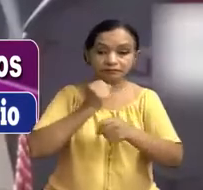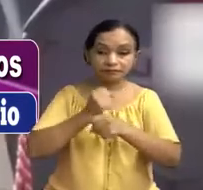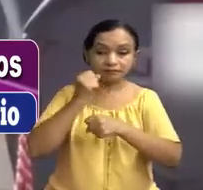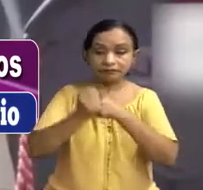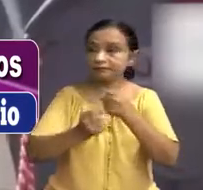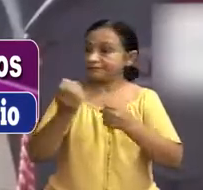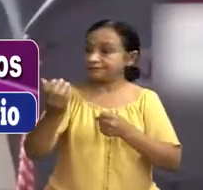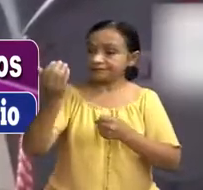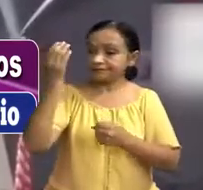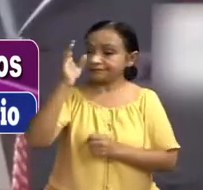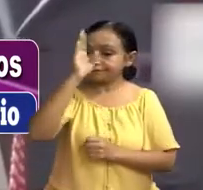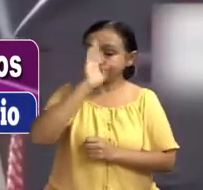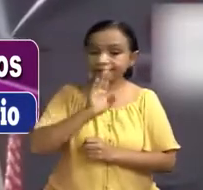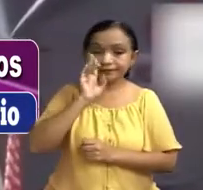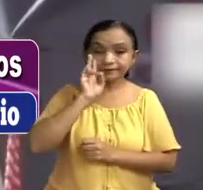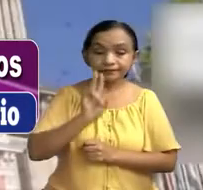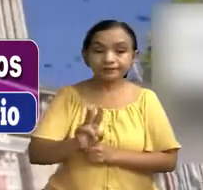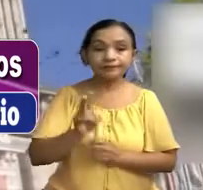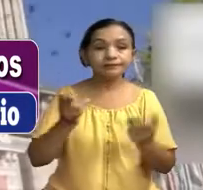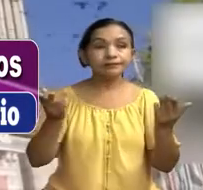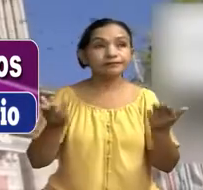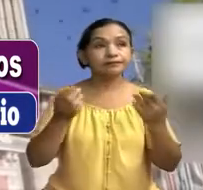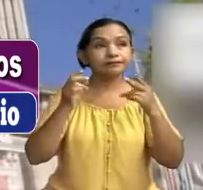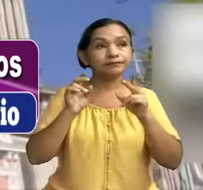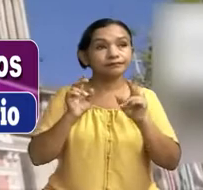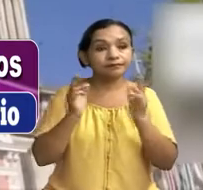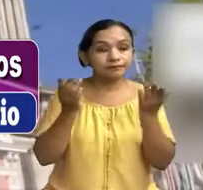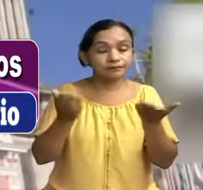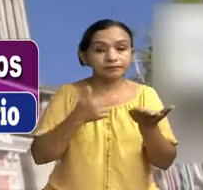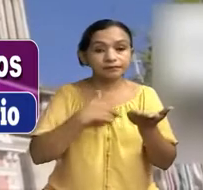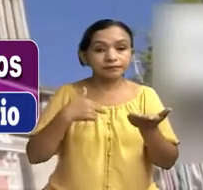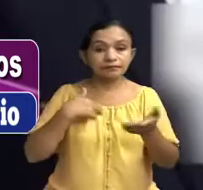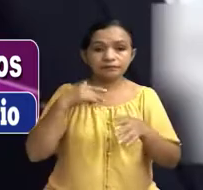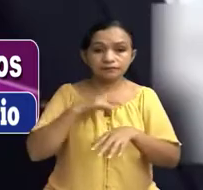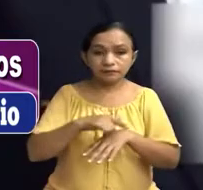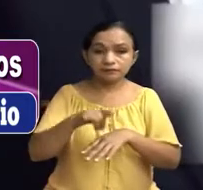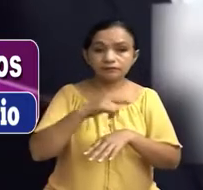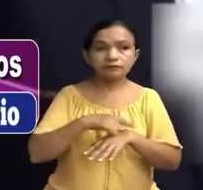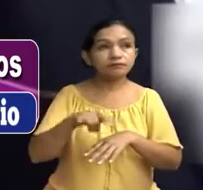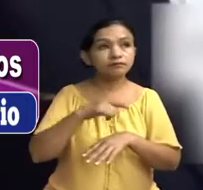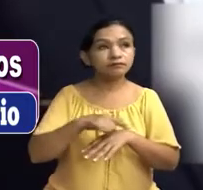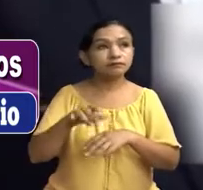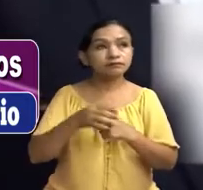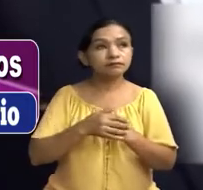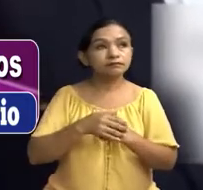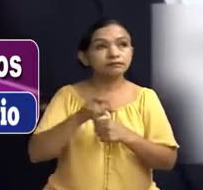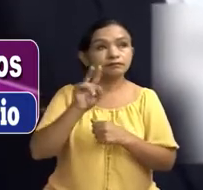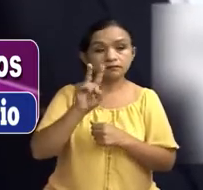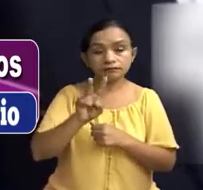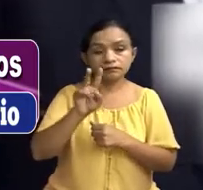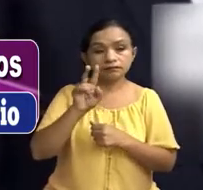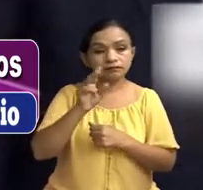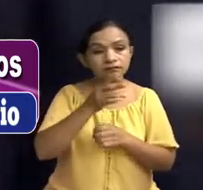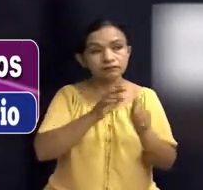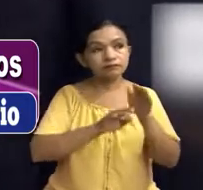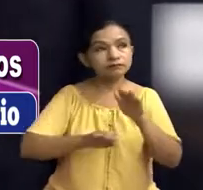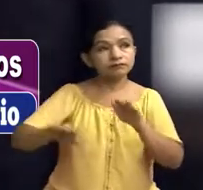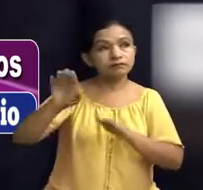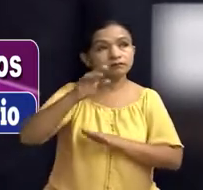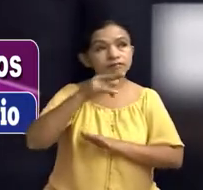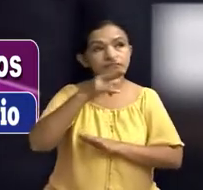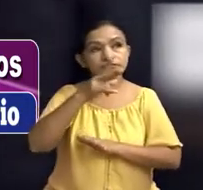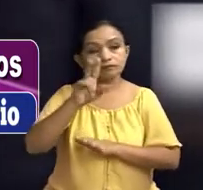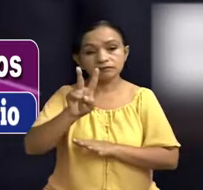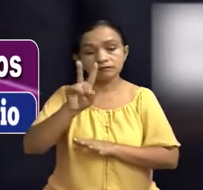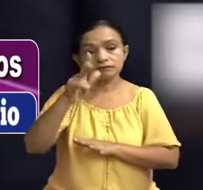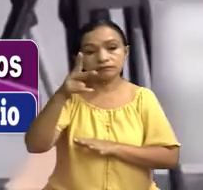historia neoliberal, pues fuimos y buscamos, son 280, más de 280 años de